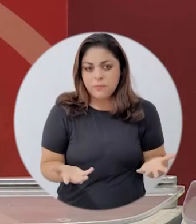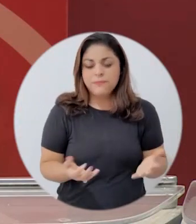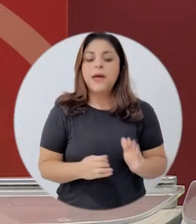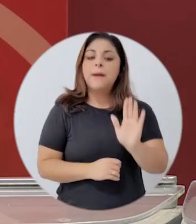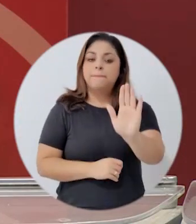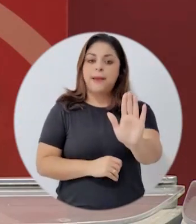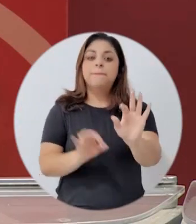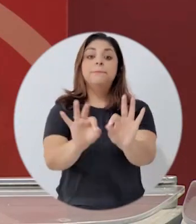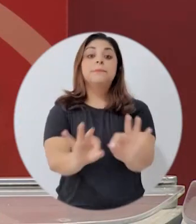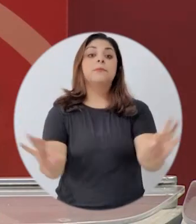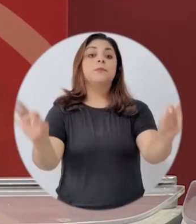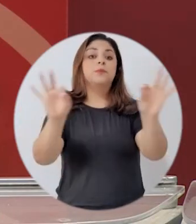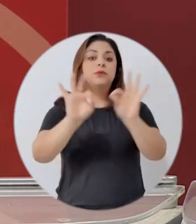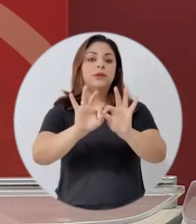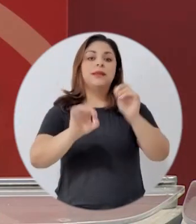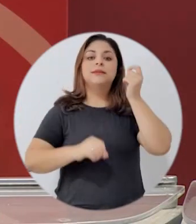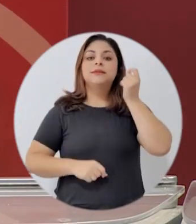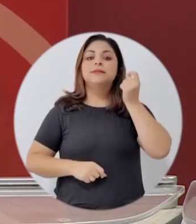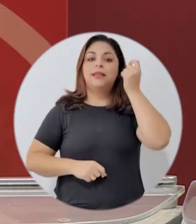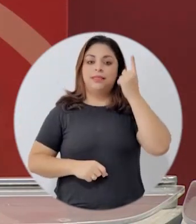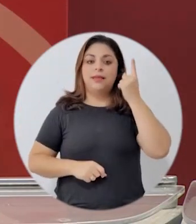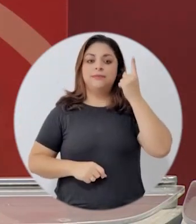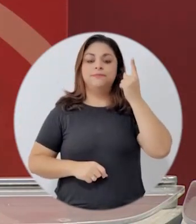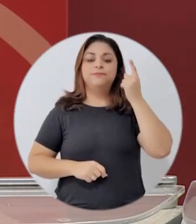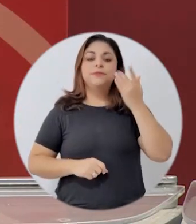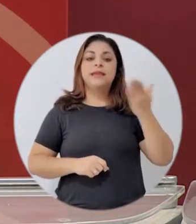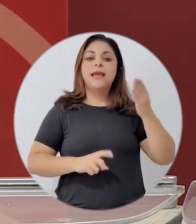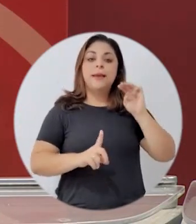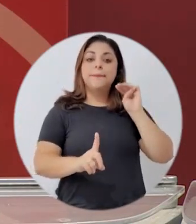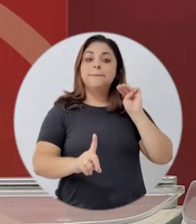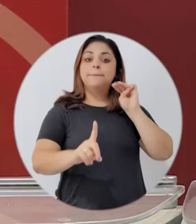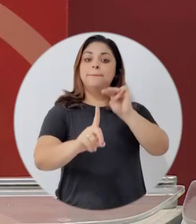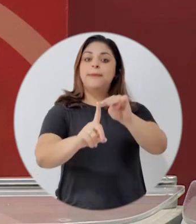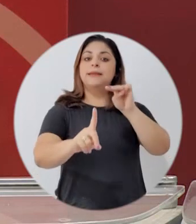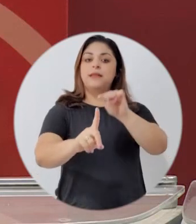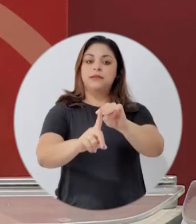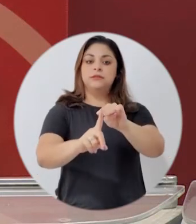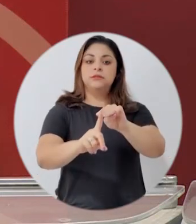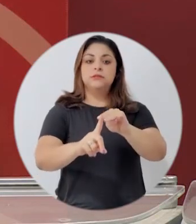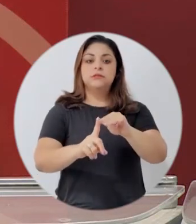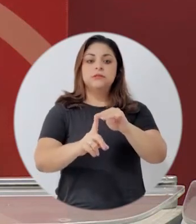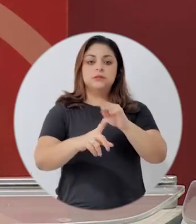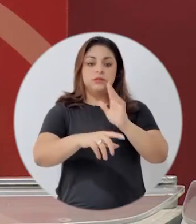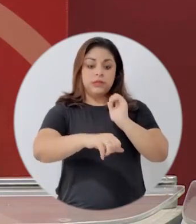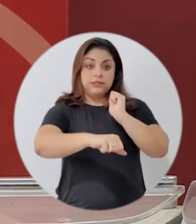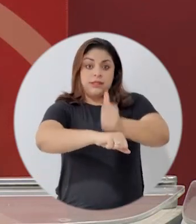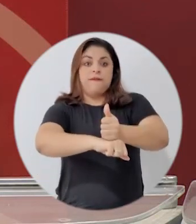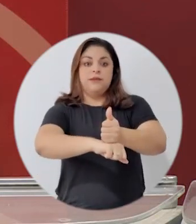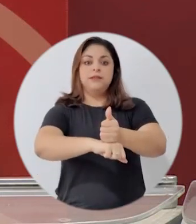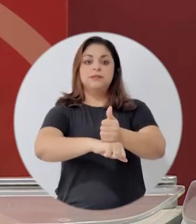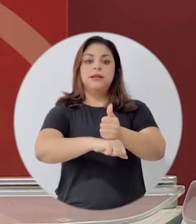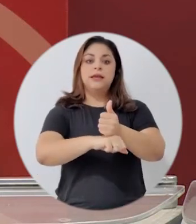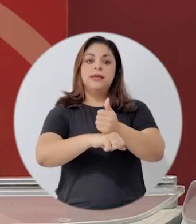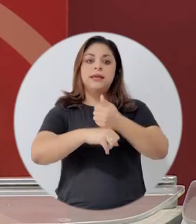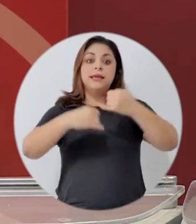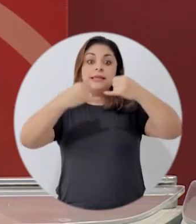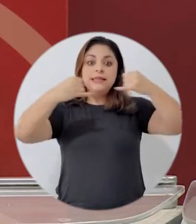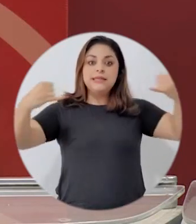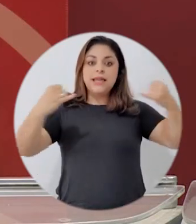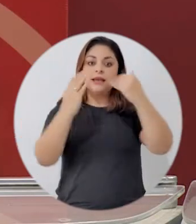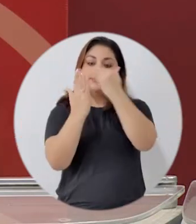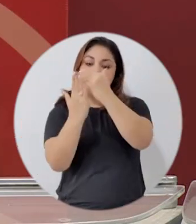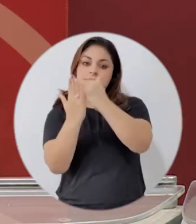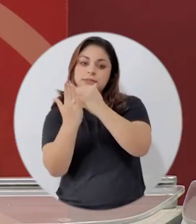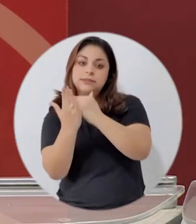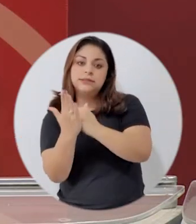las metas se establecen bajo lo que son índices y líneas base para poder determinar lo que conceptualmente se llama un año